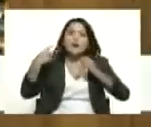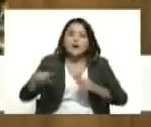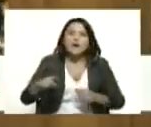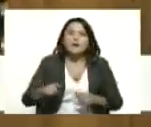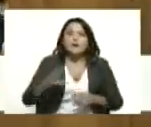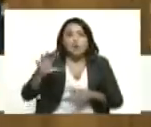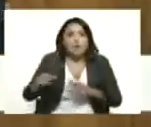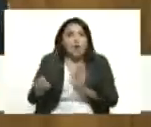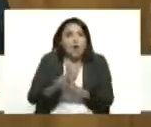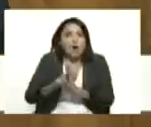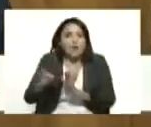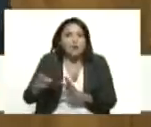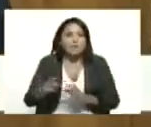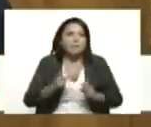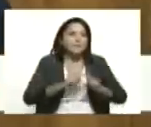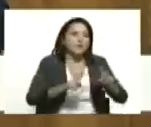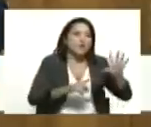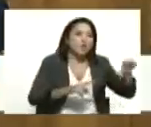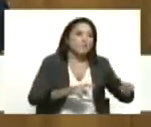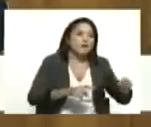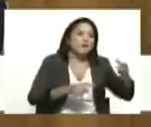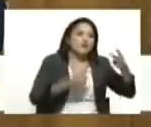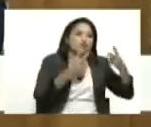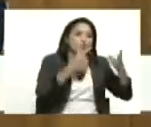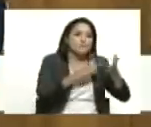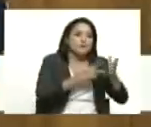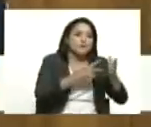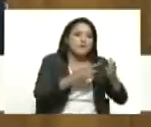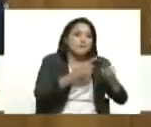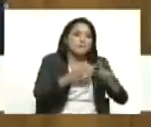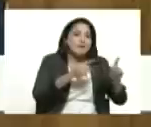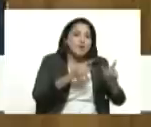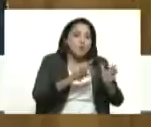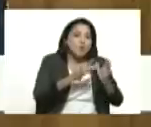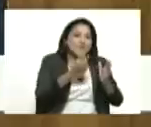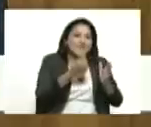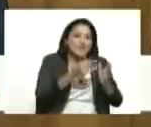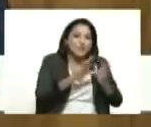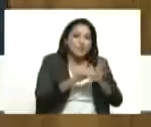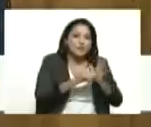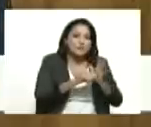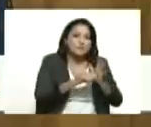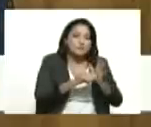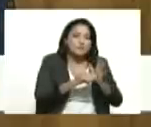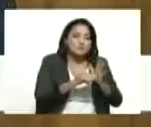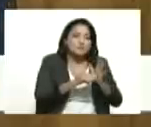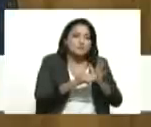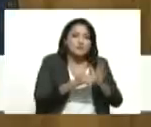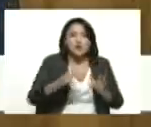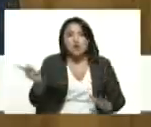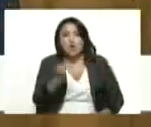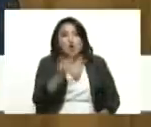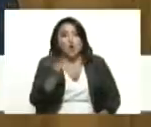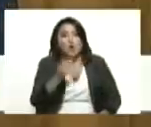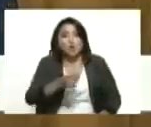plata robada 2000 búfalos, guárdamelos aquí. Esos 2000 también entran en el paquete.